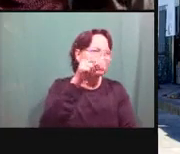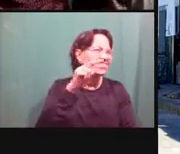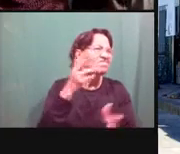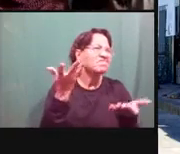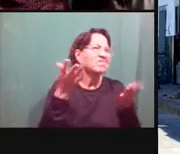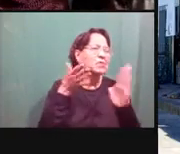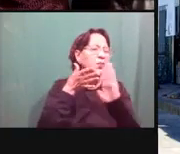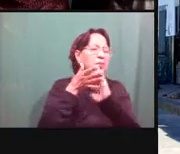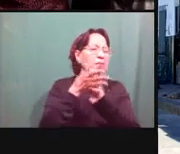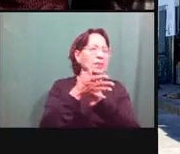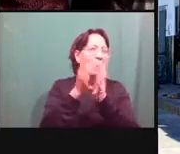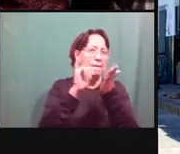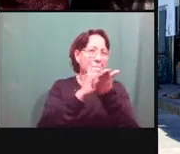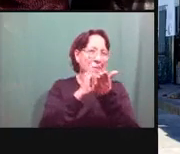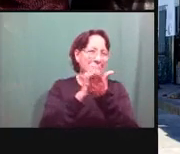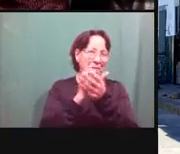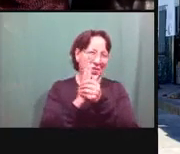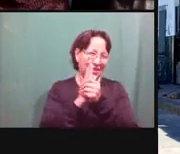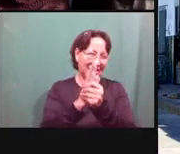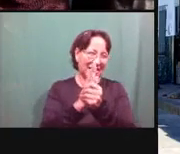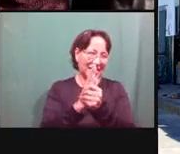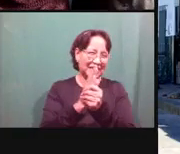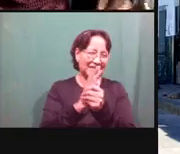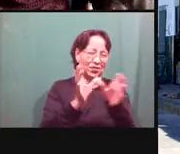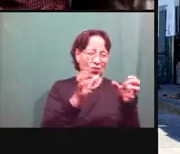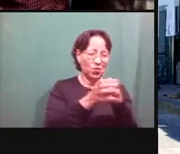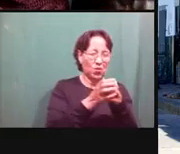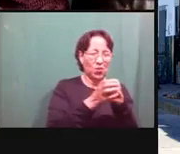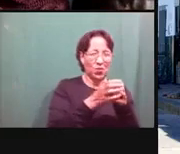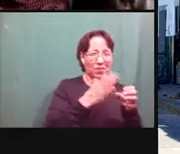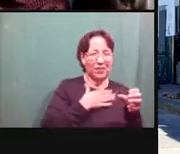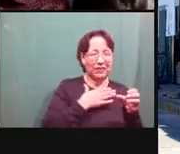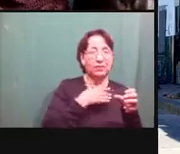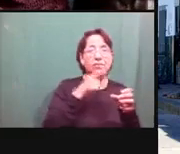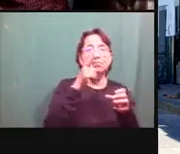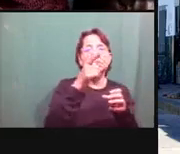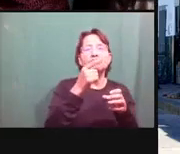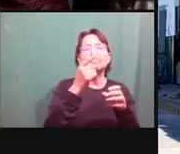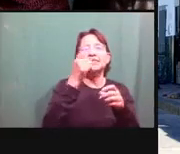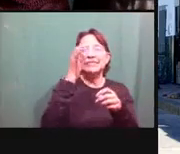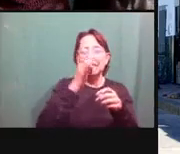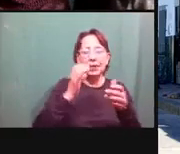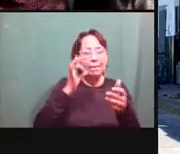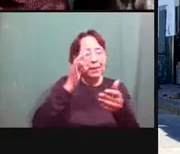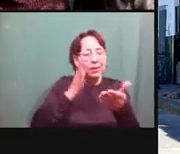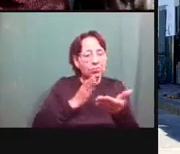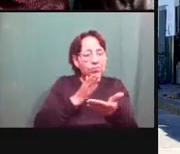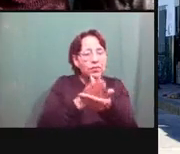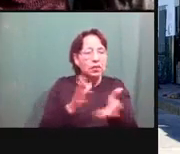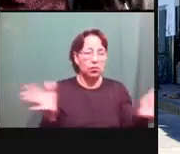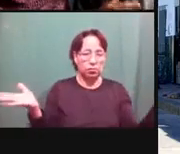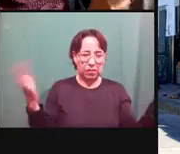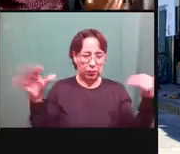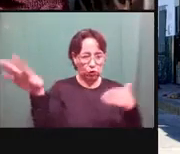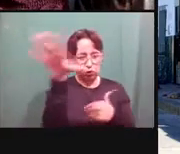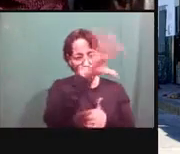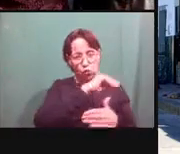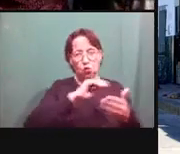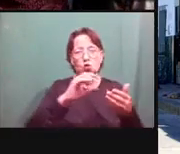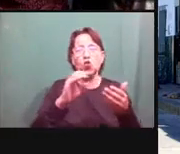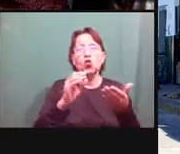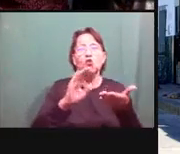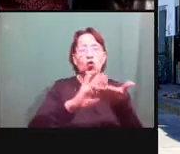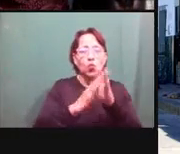con las mismas metodologías que usamos a Tempo, donde antes de hacer un mural nos acercamos a la comunidad, tenemos un diálogo, nos tomamos un